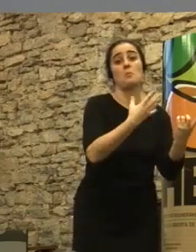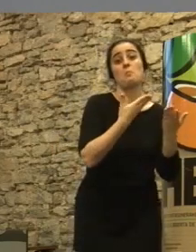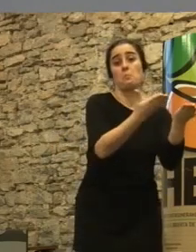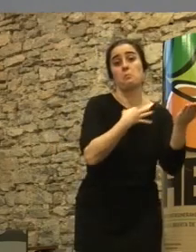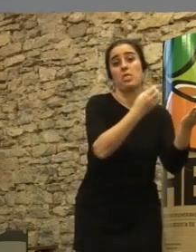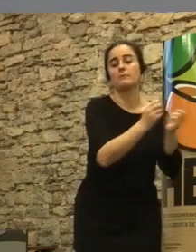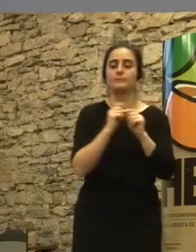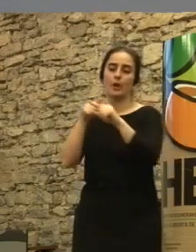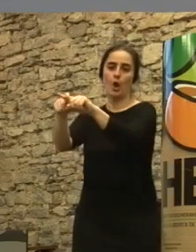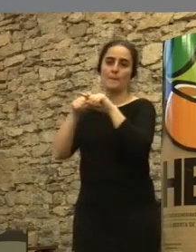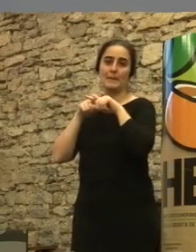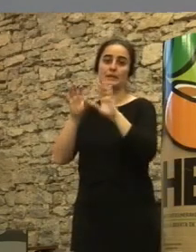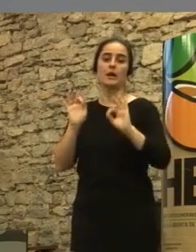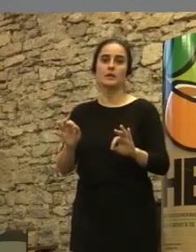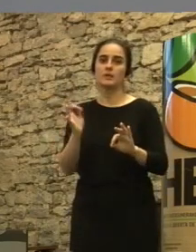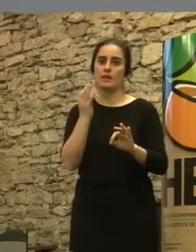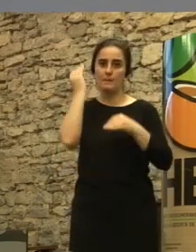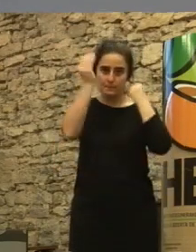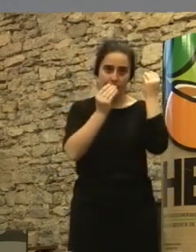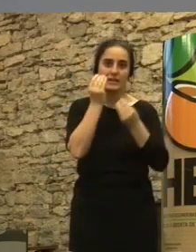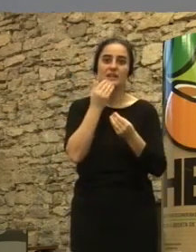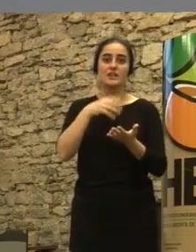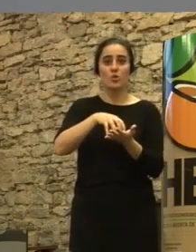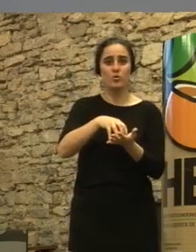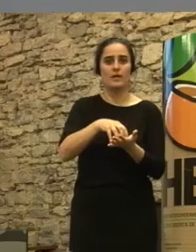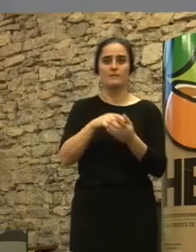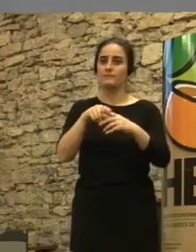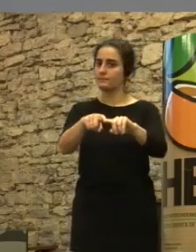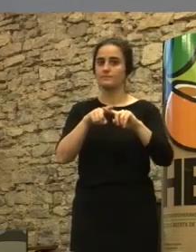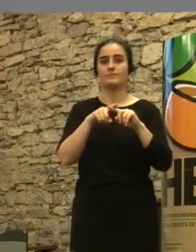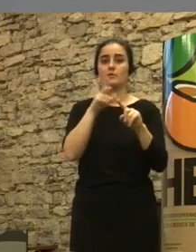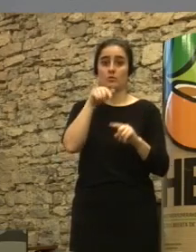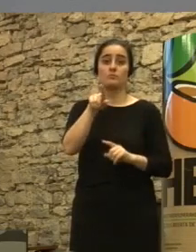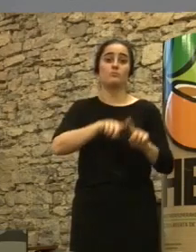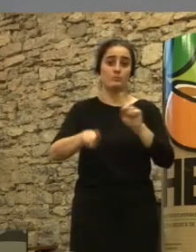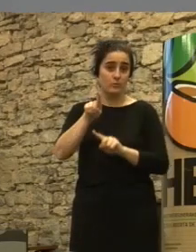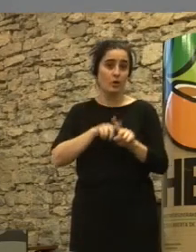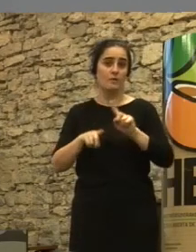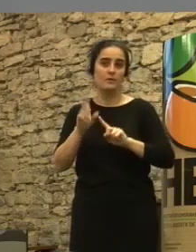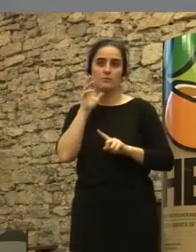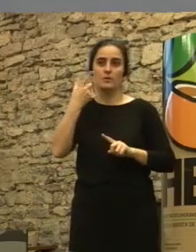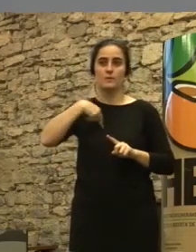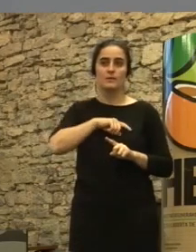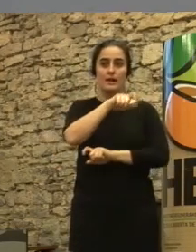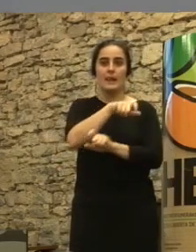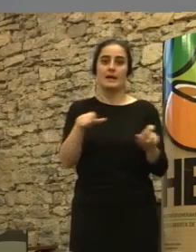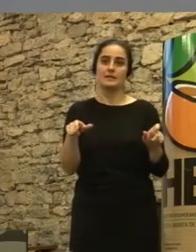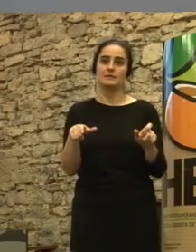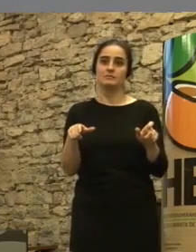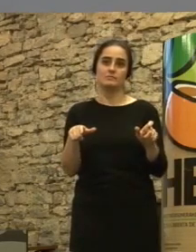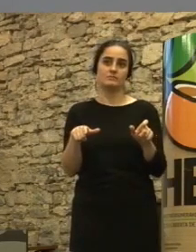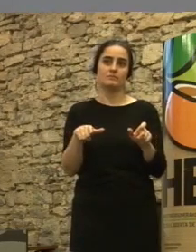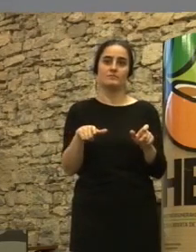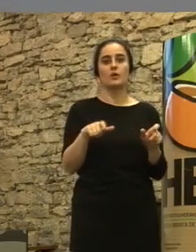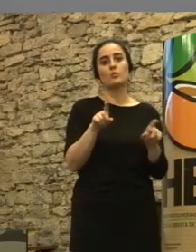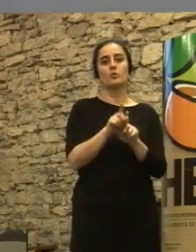es donde tenemos que entrar todas y todos y pensar mucho. Si dudamos, no compartamos, porque realmente esto es un problema, insisto. Le estamos hurtando a la gente su